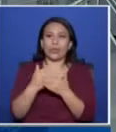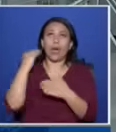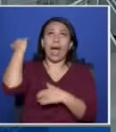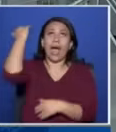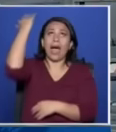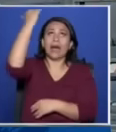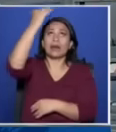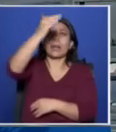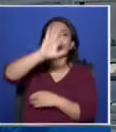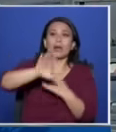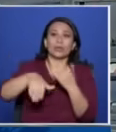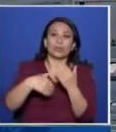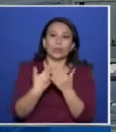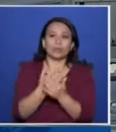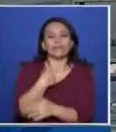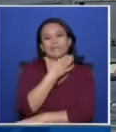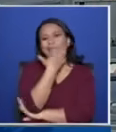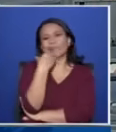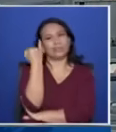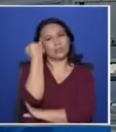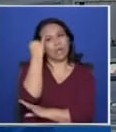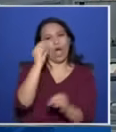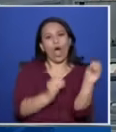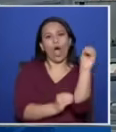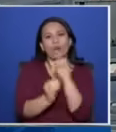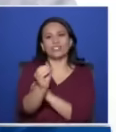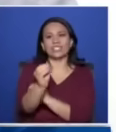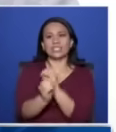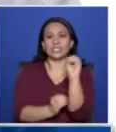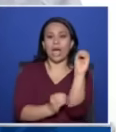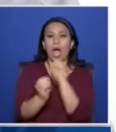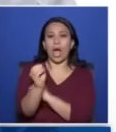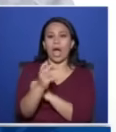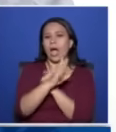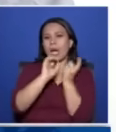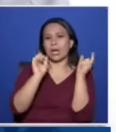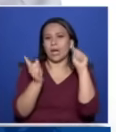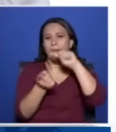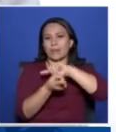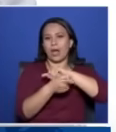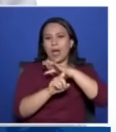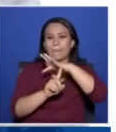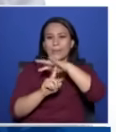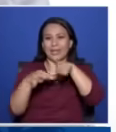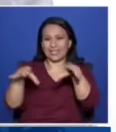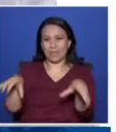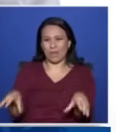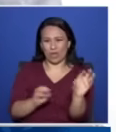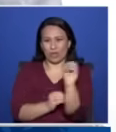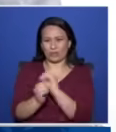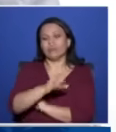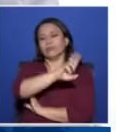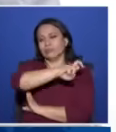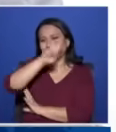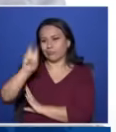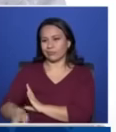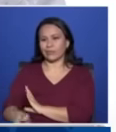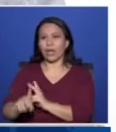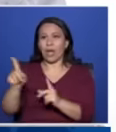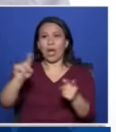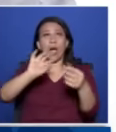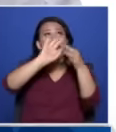arriba del palacio y hemos decidido poner mallas y entrar en un proceso para